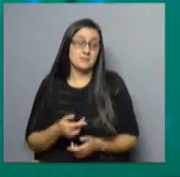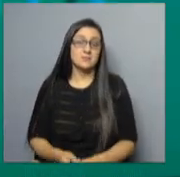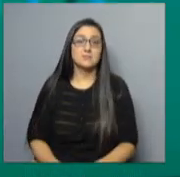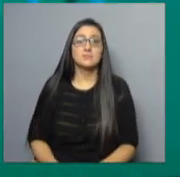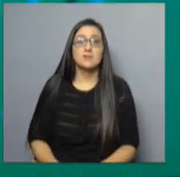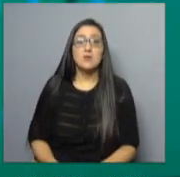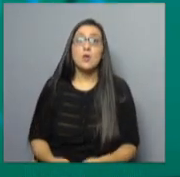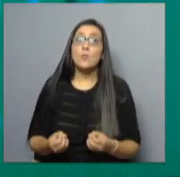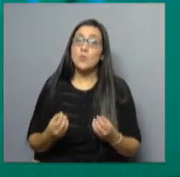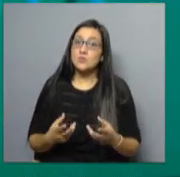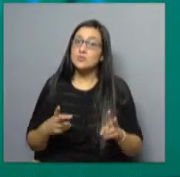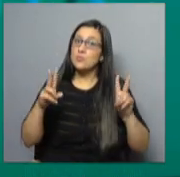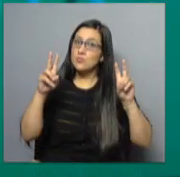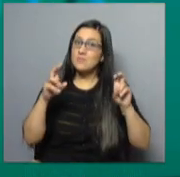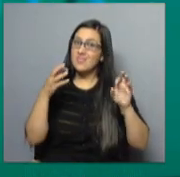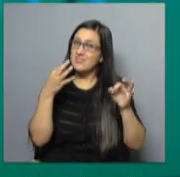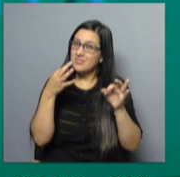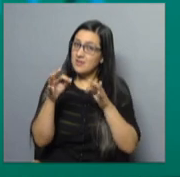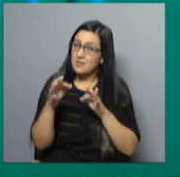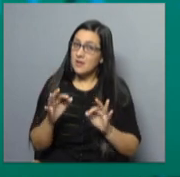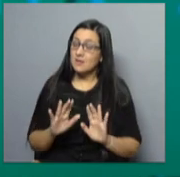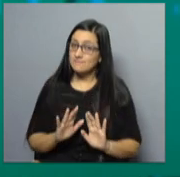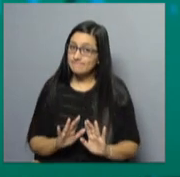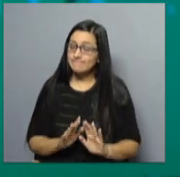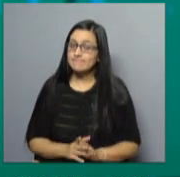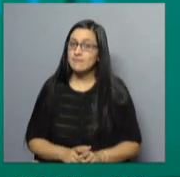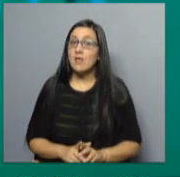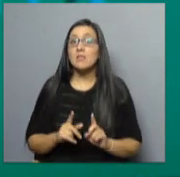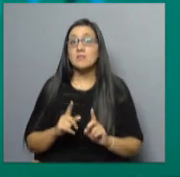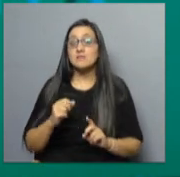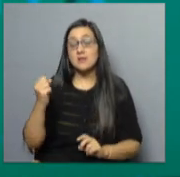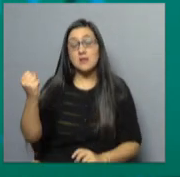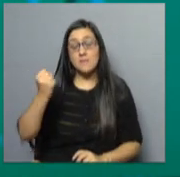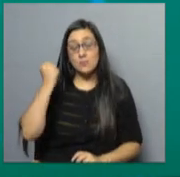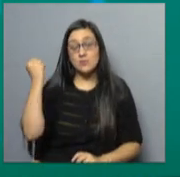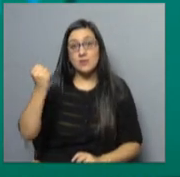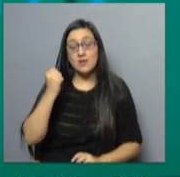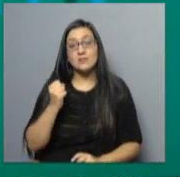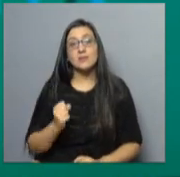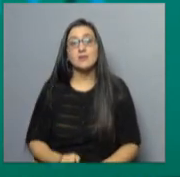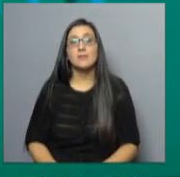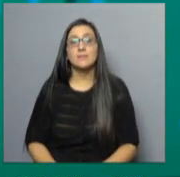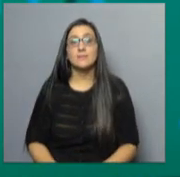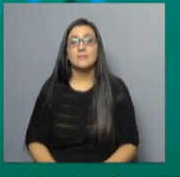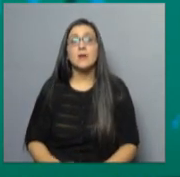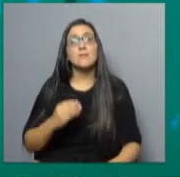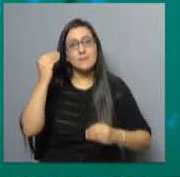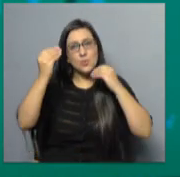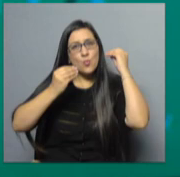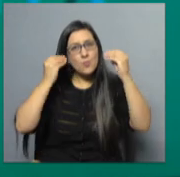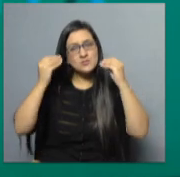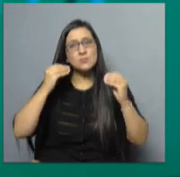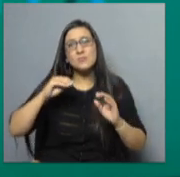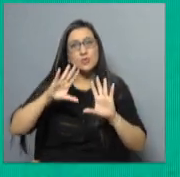la violencia y por lo tanto es un tema muy muy delicado que tiene que tener prioridad mirada rigor y preocupación social